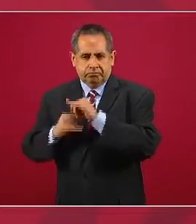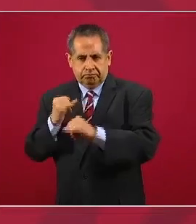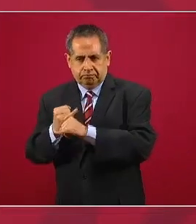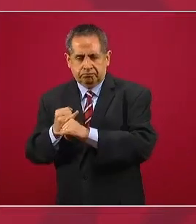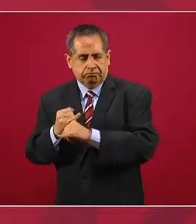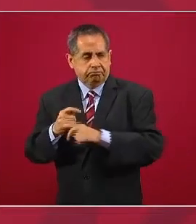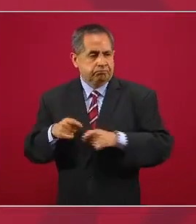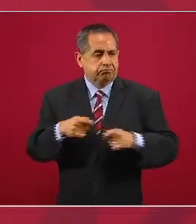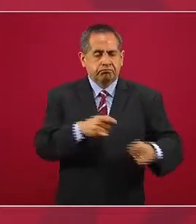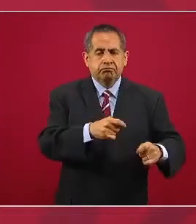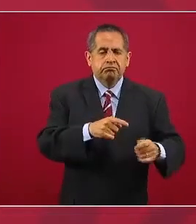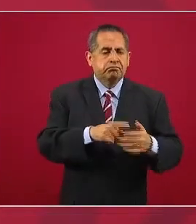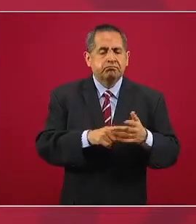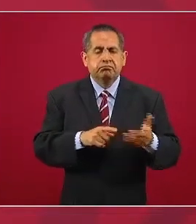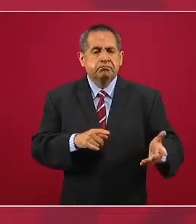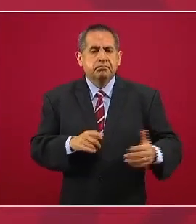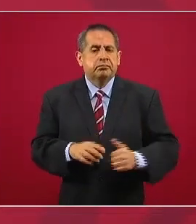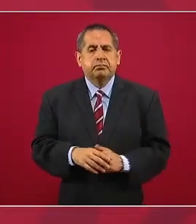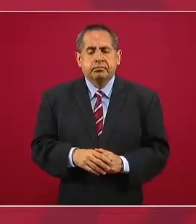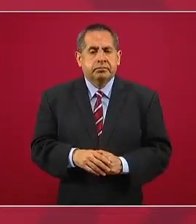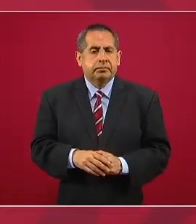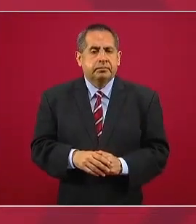internacionales,